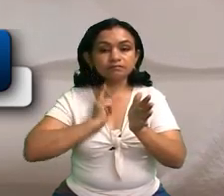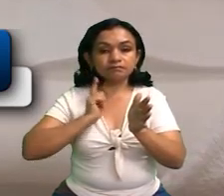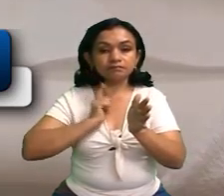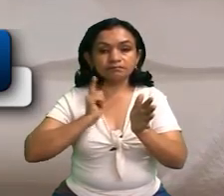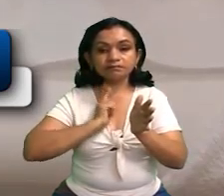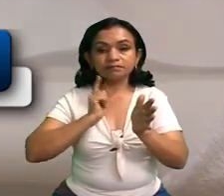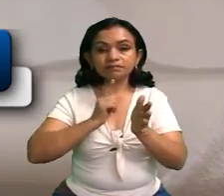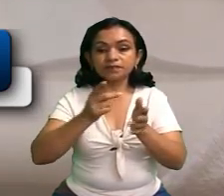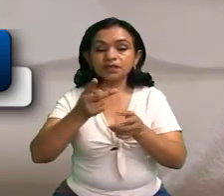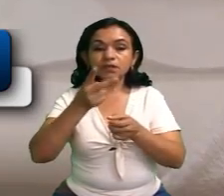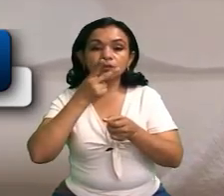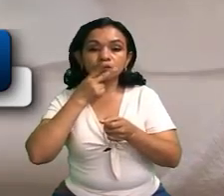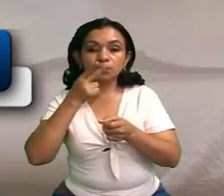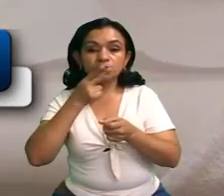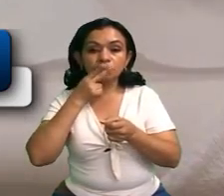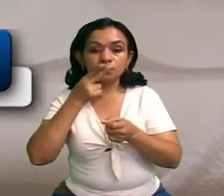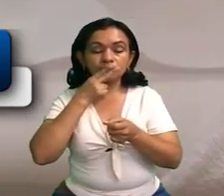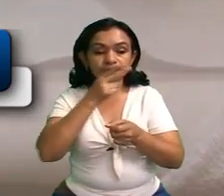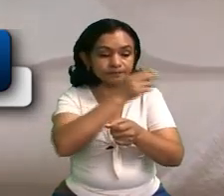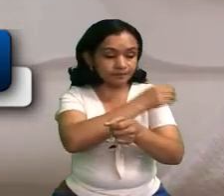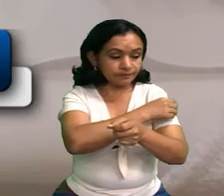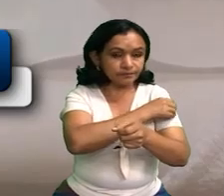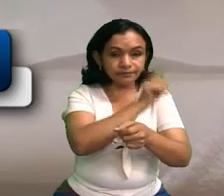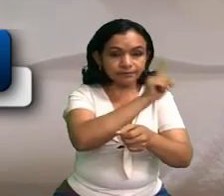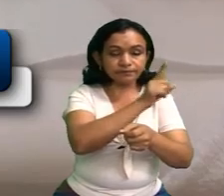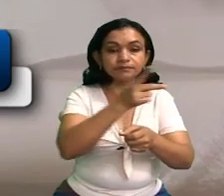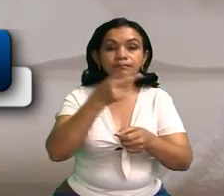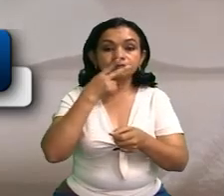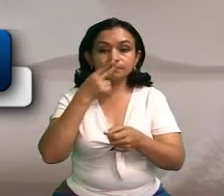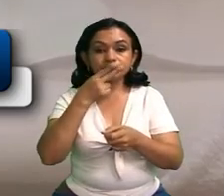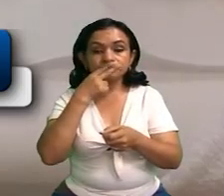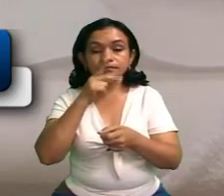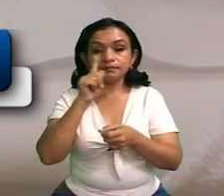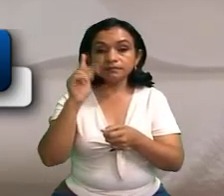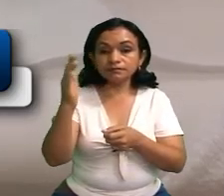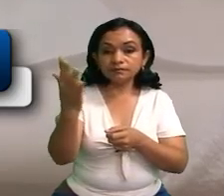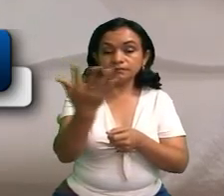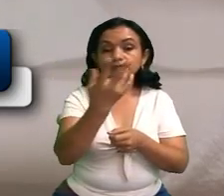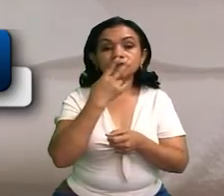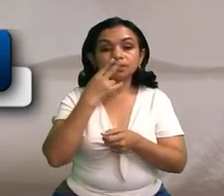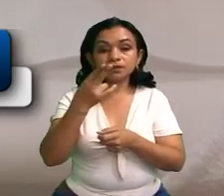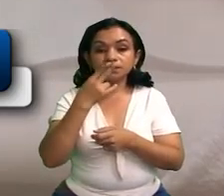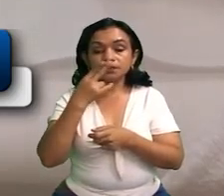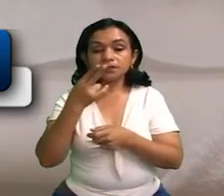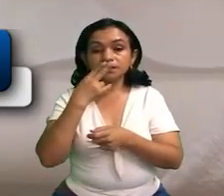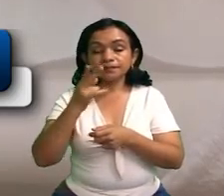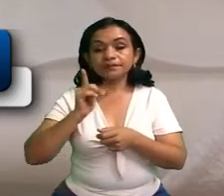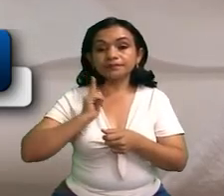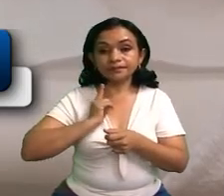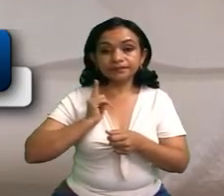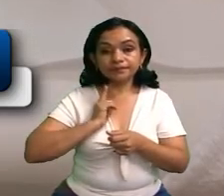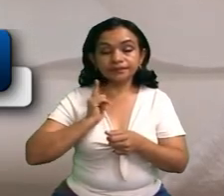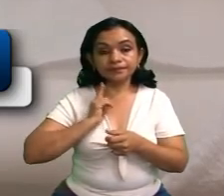al tabaco, más que el alcohol, pues recordemos todas las toxinas que el tabaco